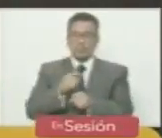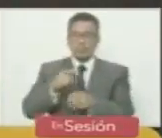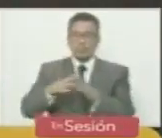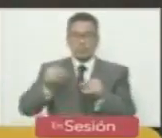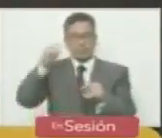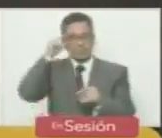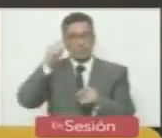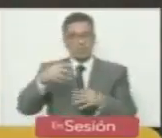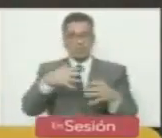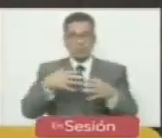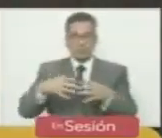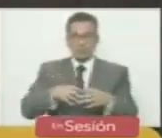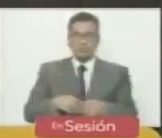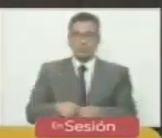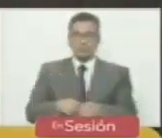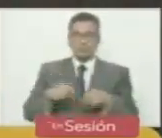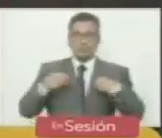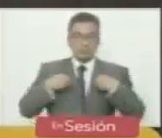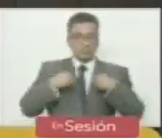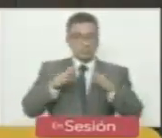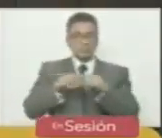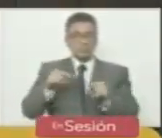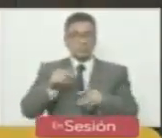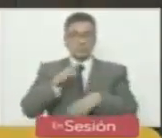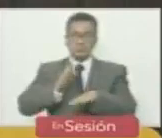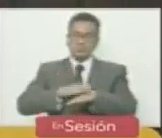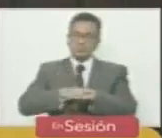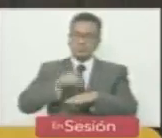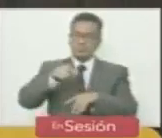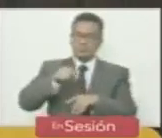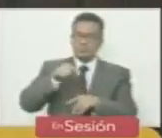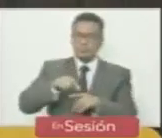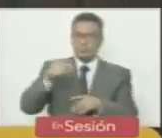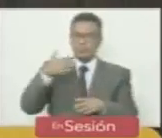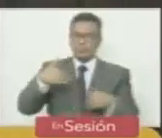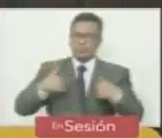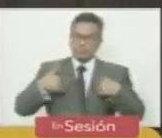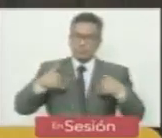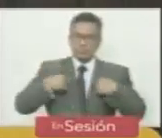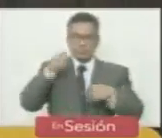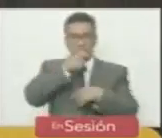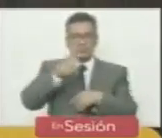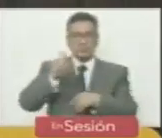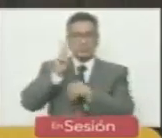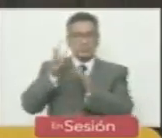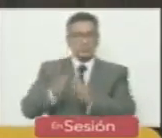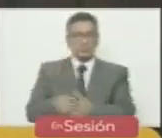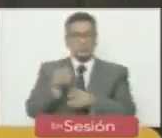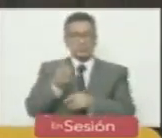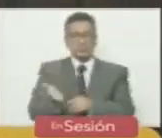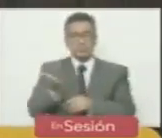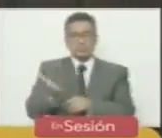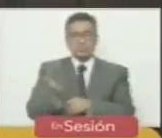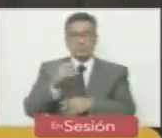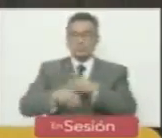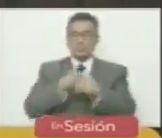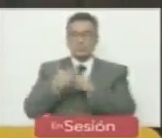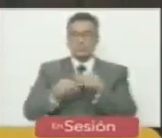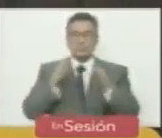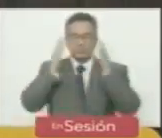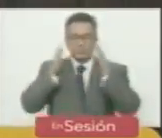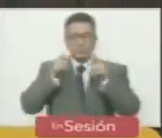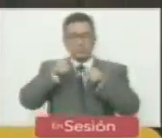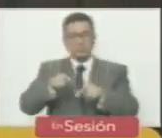día lucha y vive todas las vicisitudes que, por supuesto, sufre y padece el pueblo venezolano. Es importante hacer un